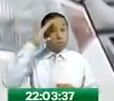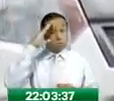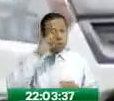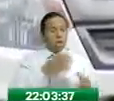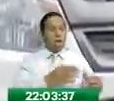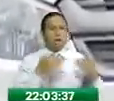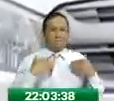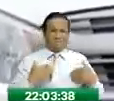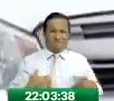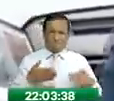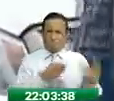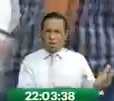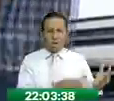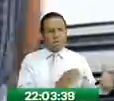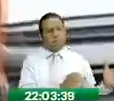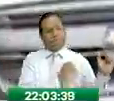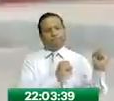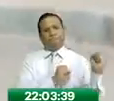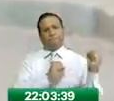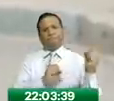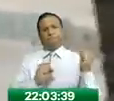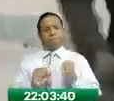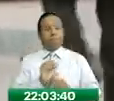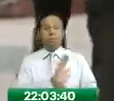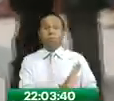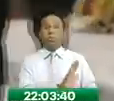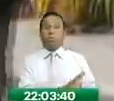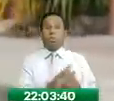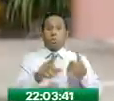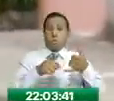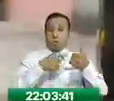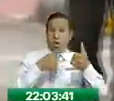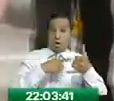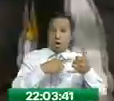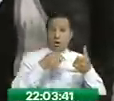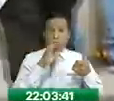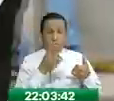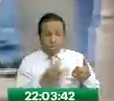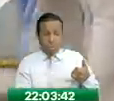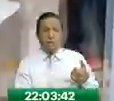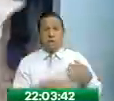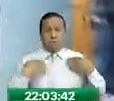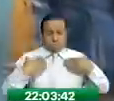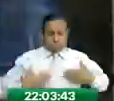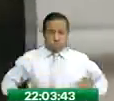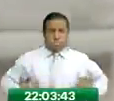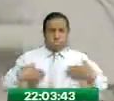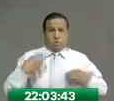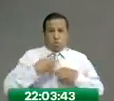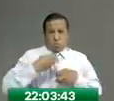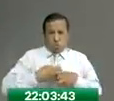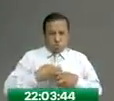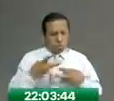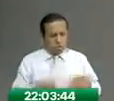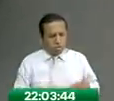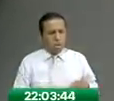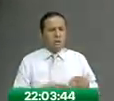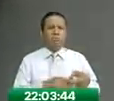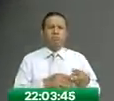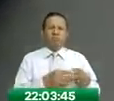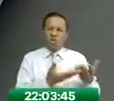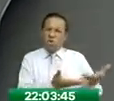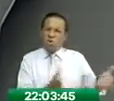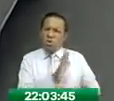indicios balísticos, la tablet y radio portátil encontrada en una mochila, como también el chaleco que tenía el occiso, quedaron bajo custodia